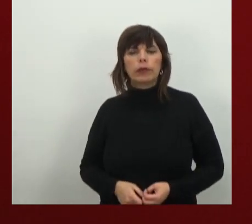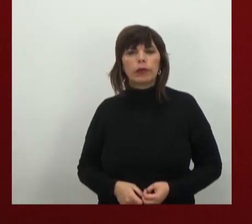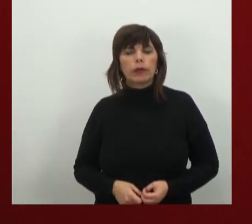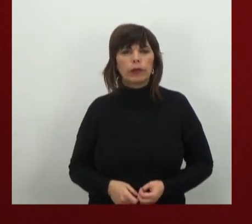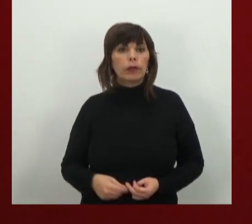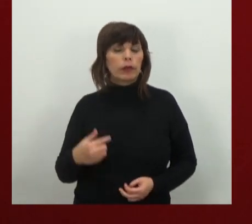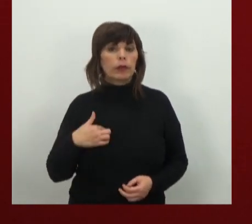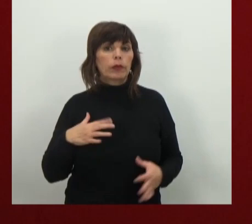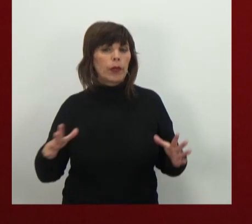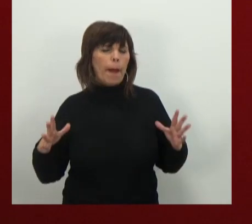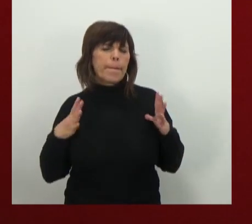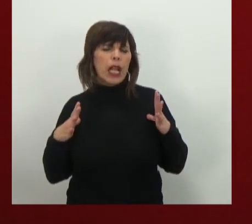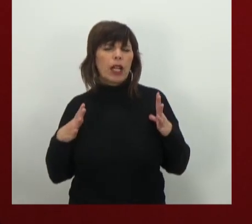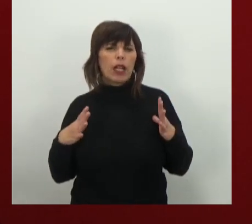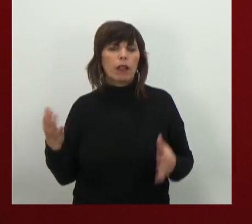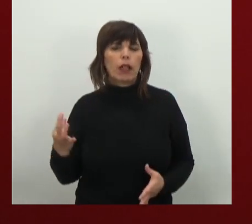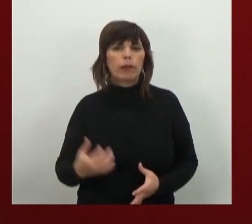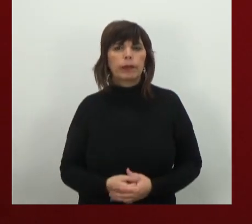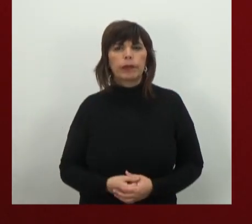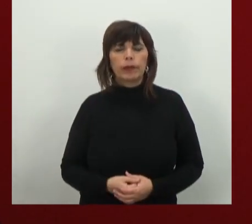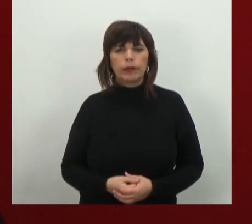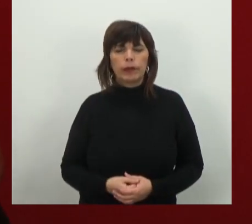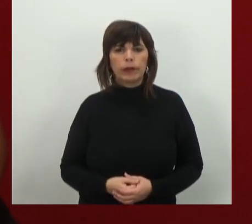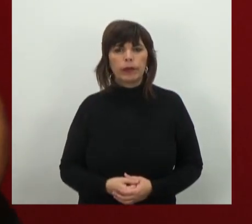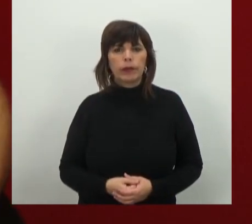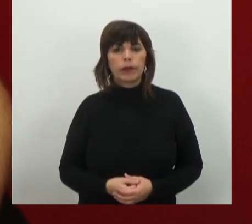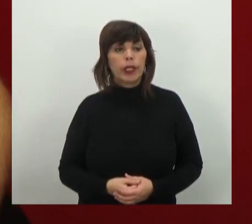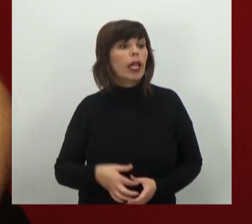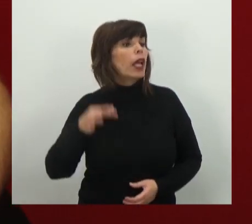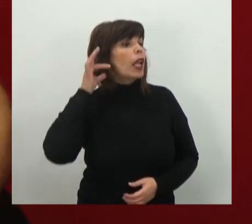¿Sabes lo que me encanta? Déjame terminar con esto. Que Marta